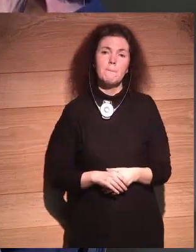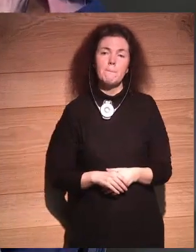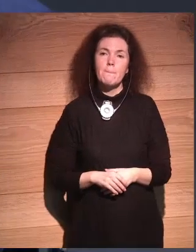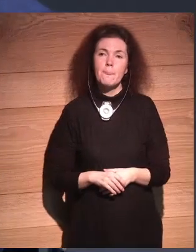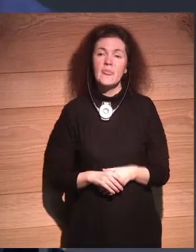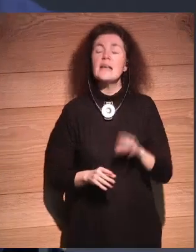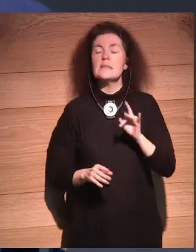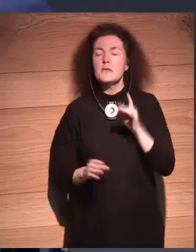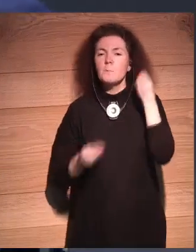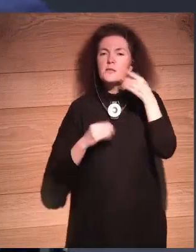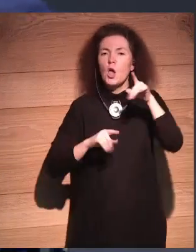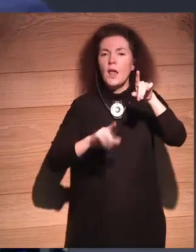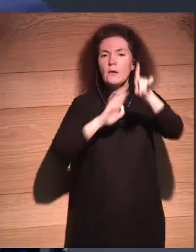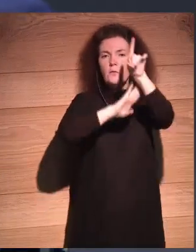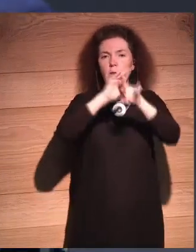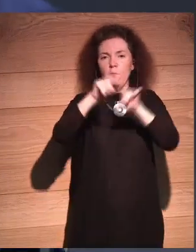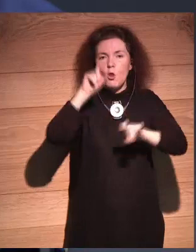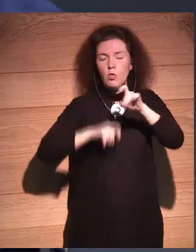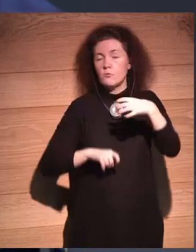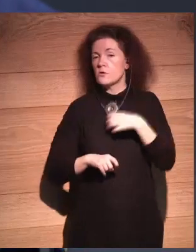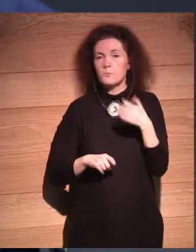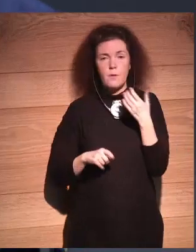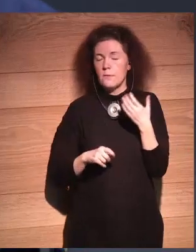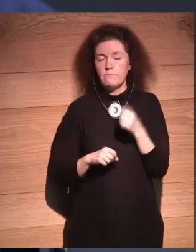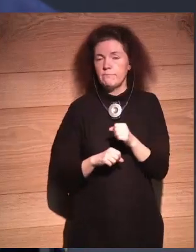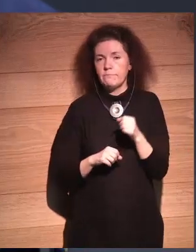Sí, creo que no habrá involución, no podemos ir ya atrás.